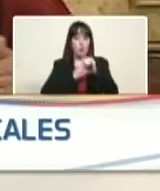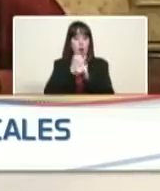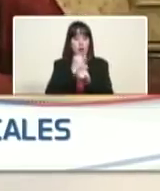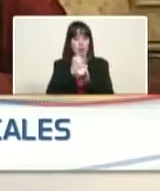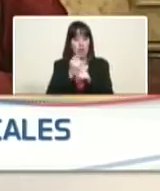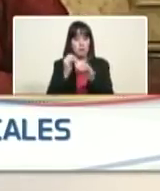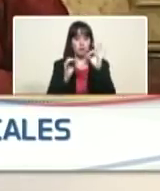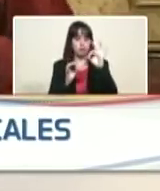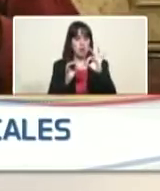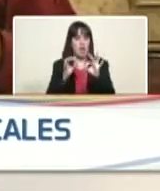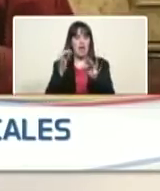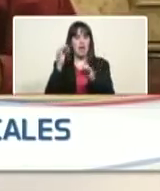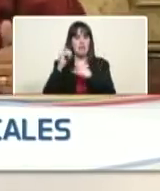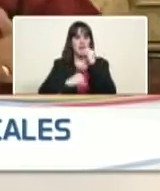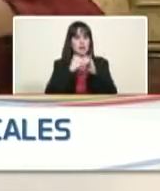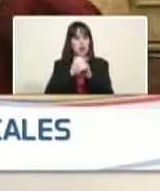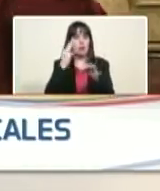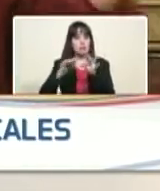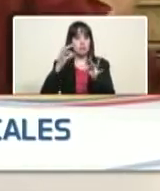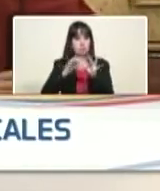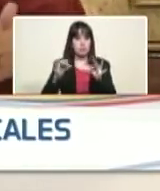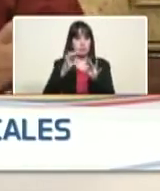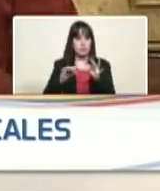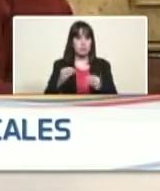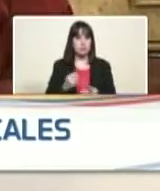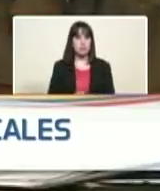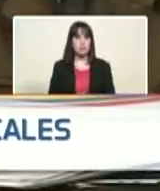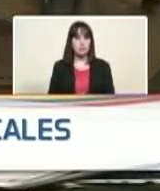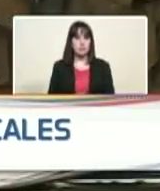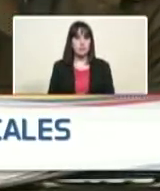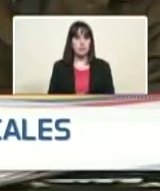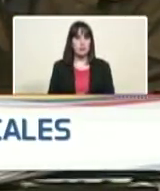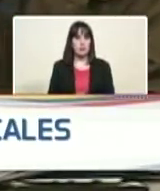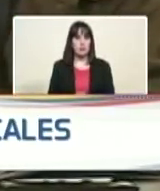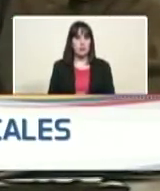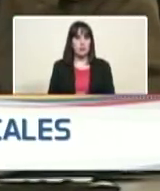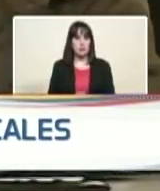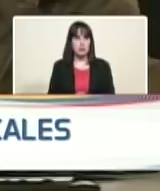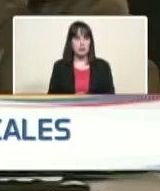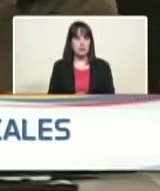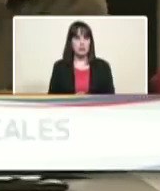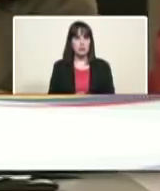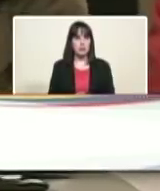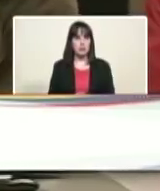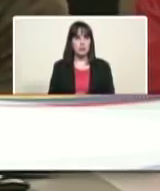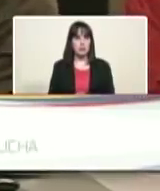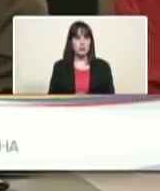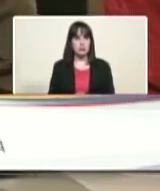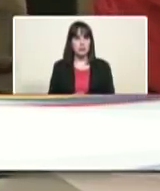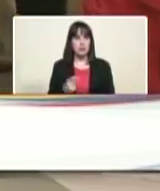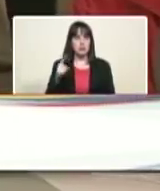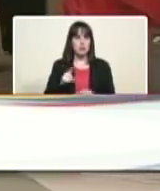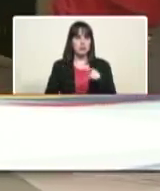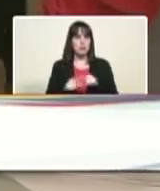petro. Está anclado al sistema de divisas internacional y está petrolizado.